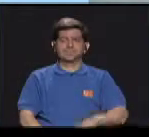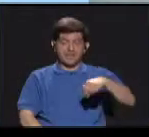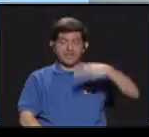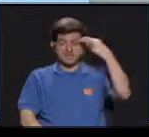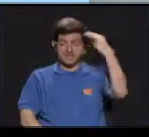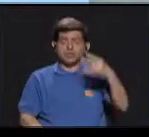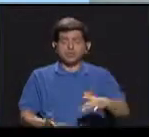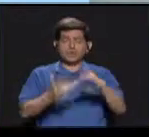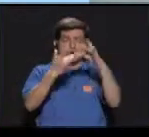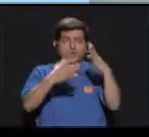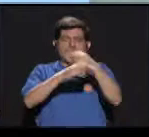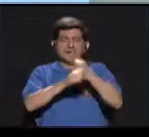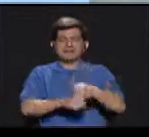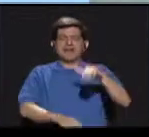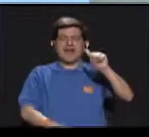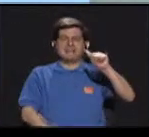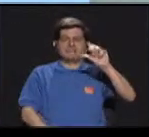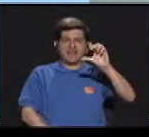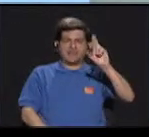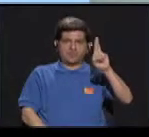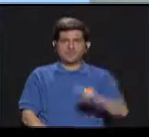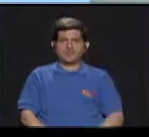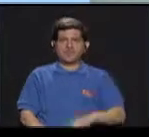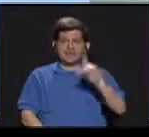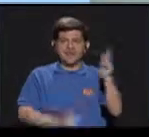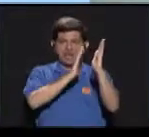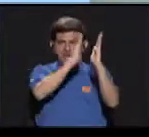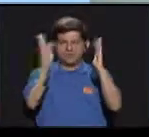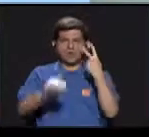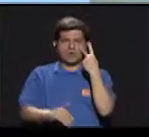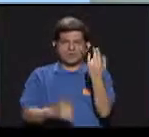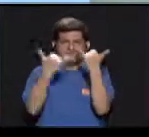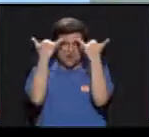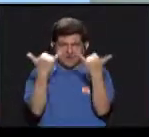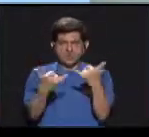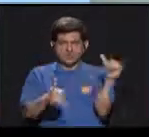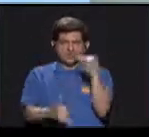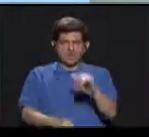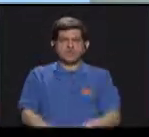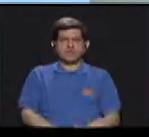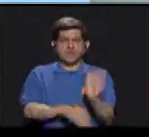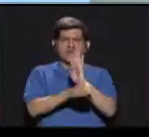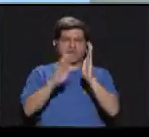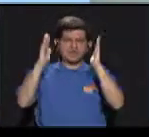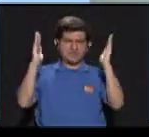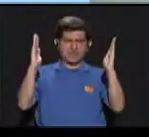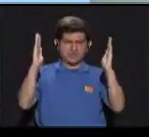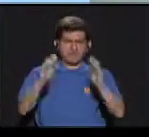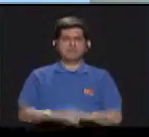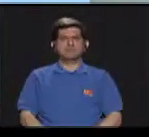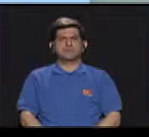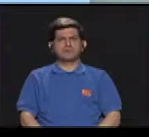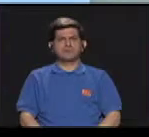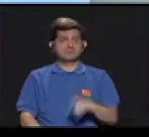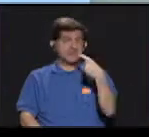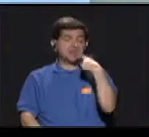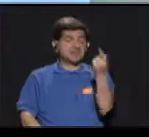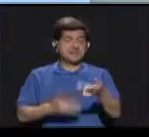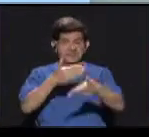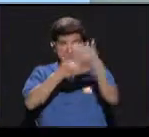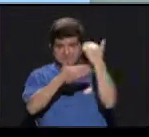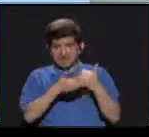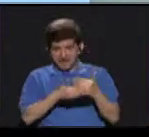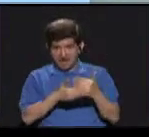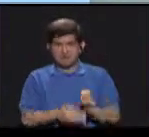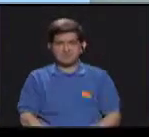En este homenaje especial que estamos haciendo a Alfredo Catania hoy en Lunes de Cinemateca, usted lo ha visto también en largometrajes, en lo que él nos